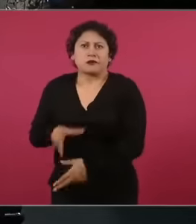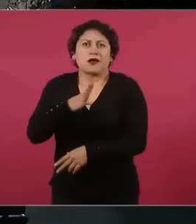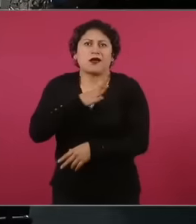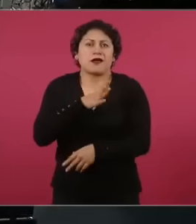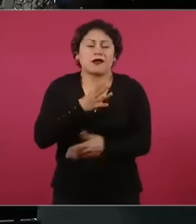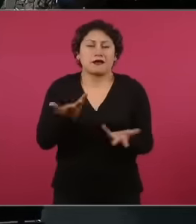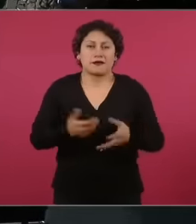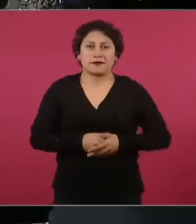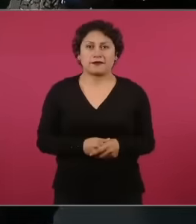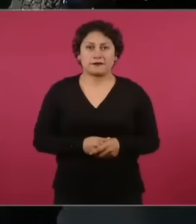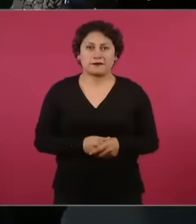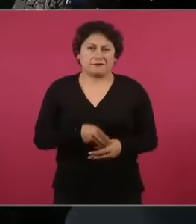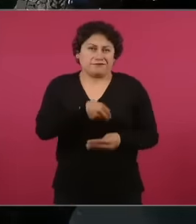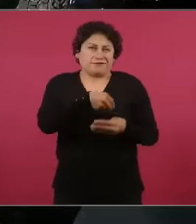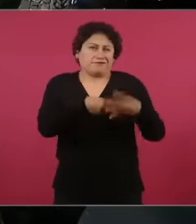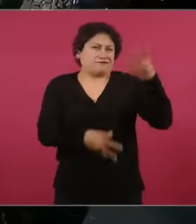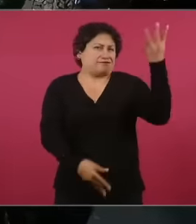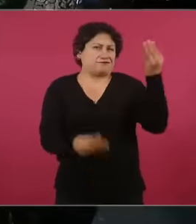Todo eso.